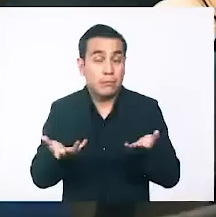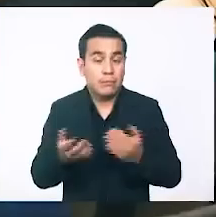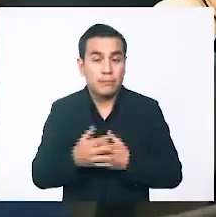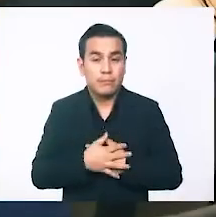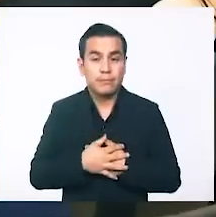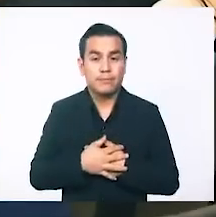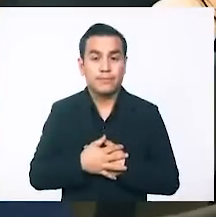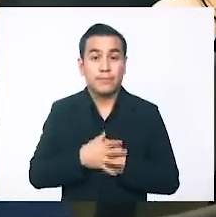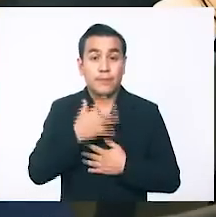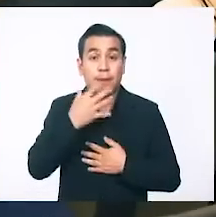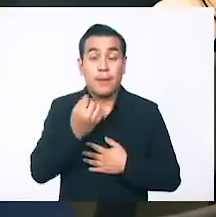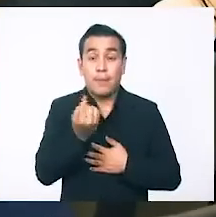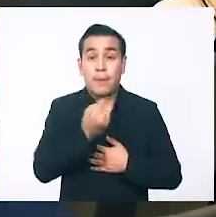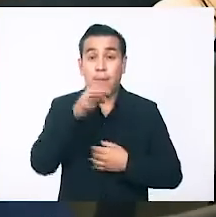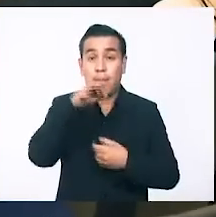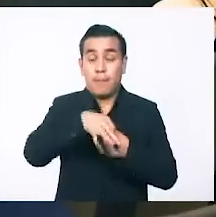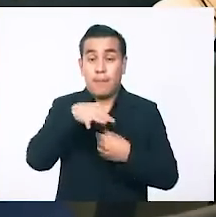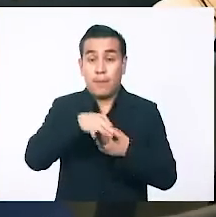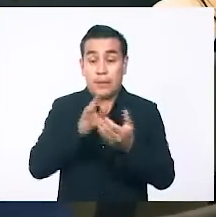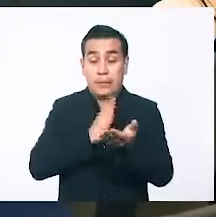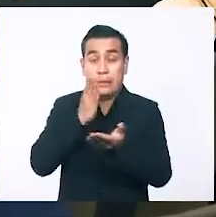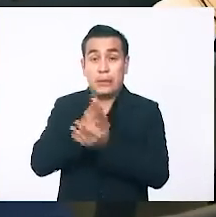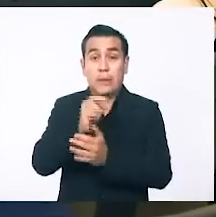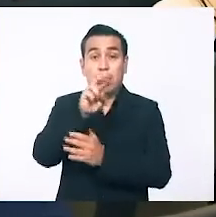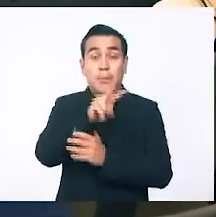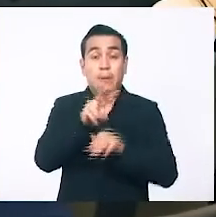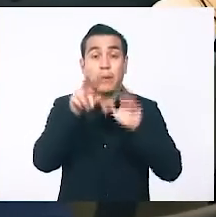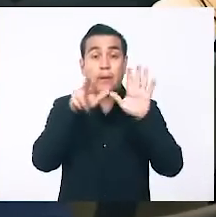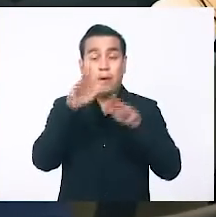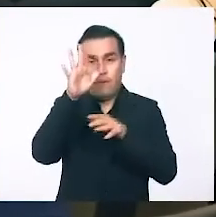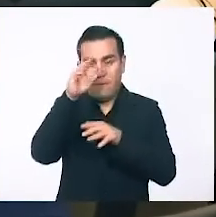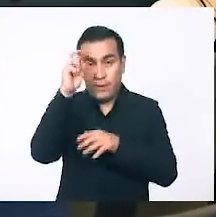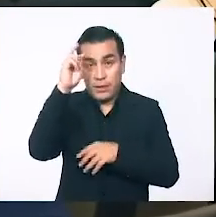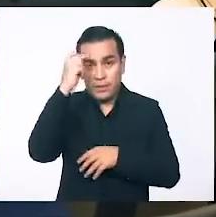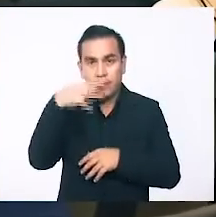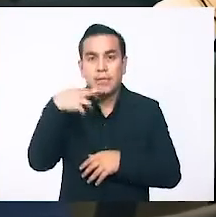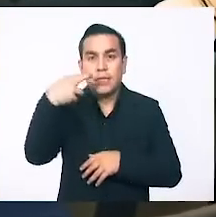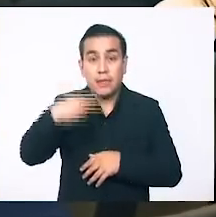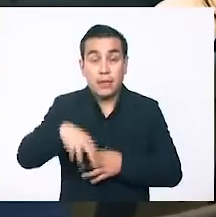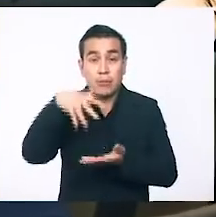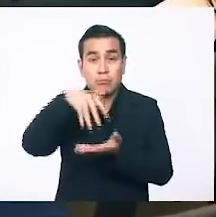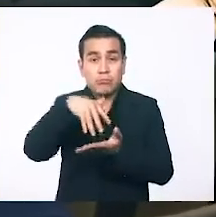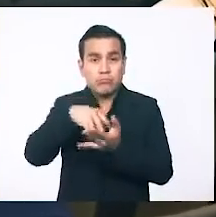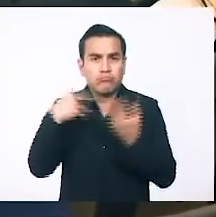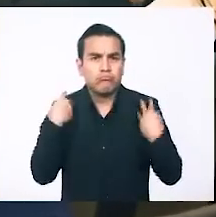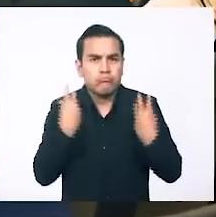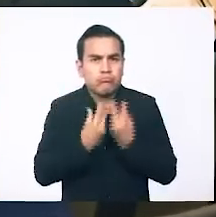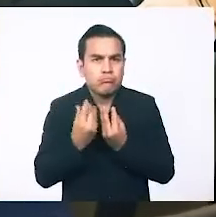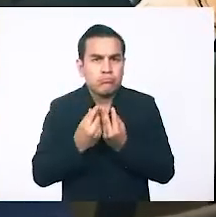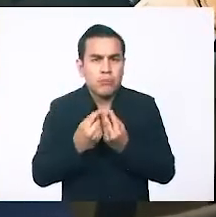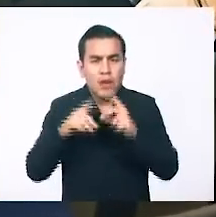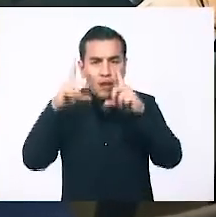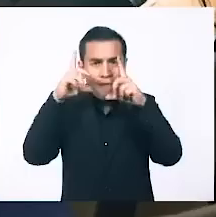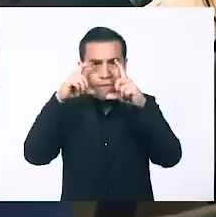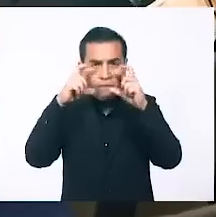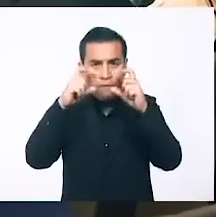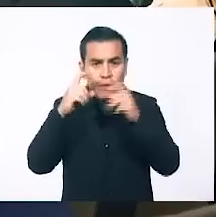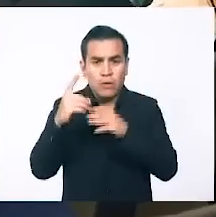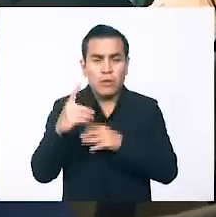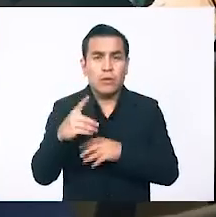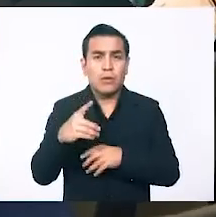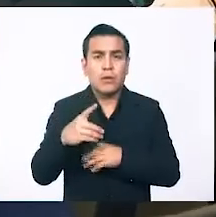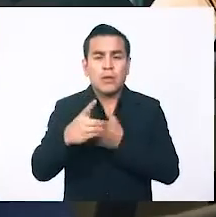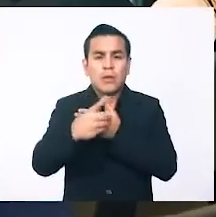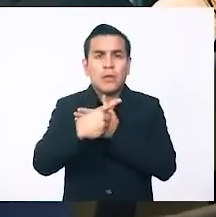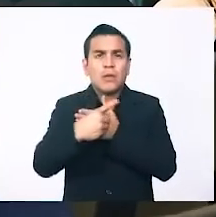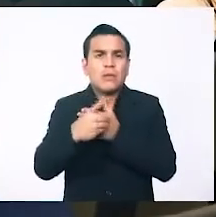tráfico. La gente que fue a votar el 28 de febrero. Esa es la verdadera sociedad civil. No son los que salieron en la foto en el domingo. Esos